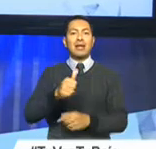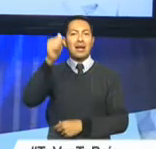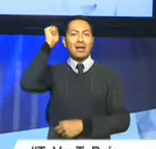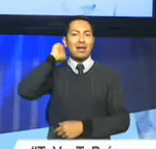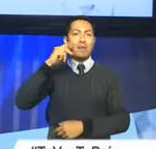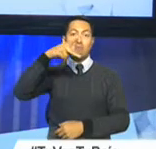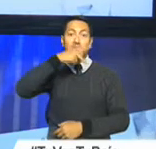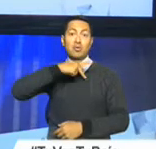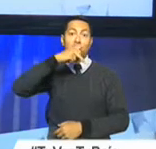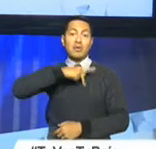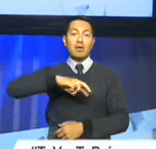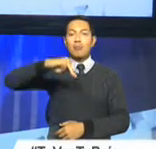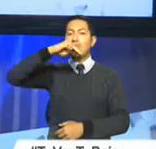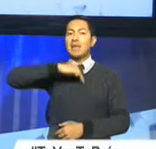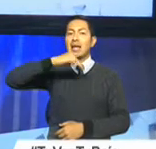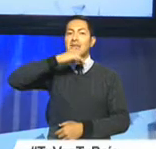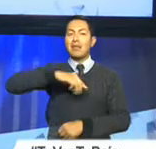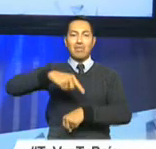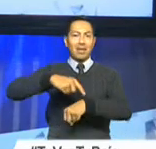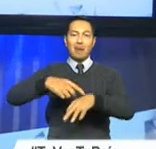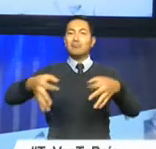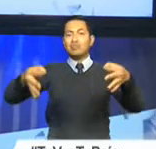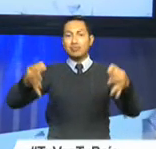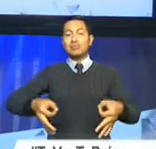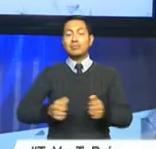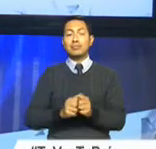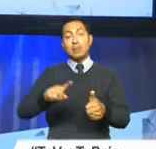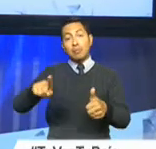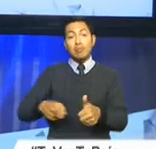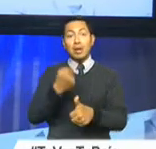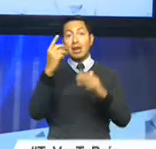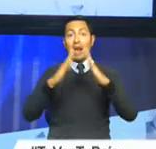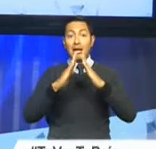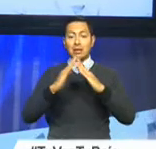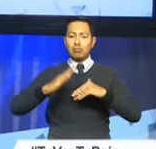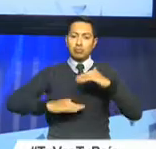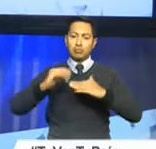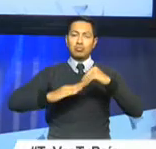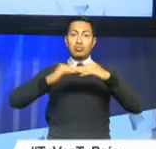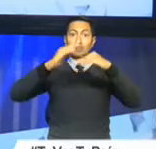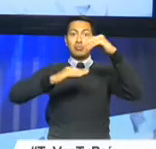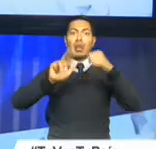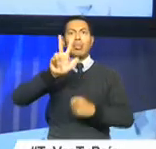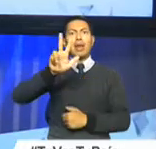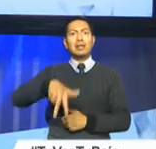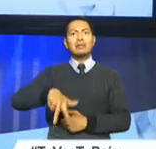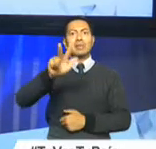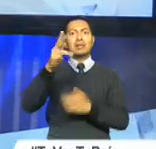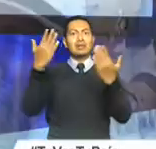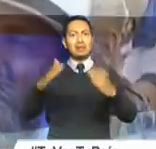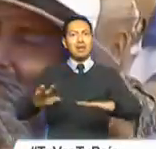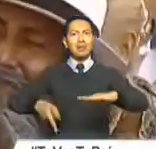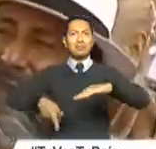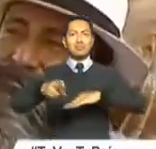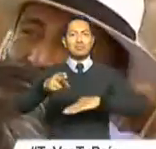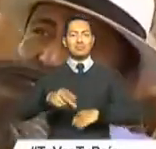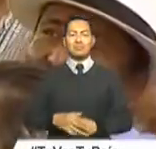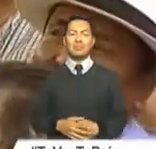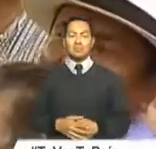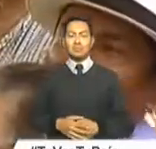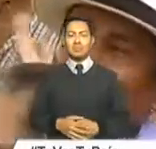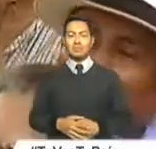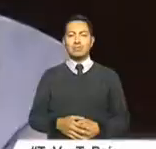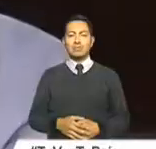Manta de manera simultánea. Las primeras viviendas de Casa para Todos estarán listas en menos de 3 meses. Durante